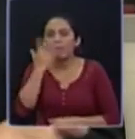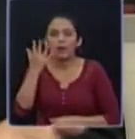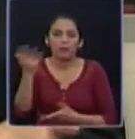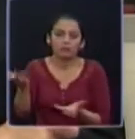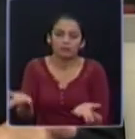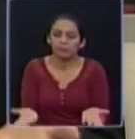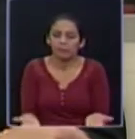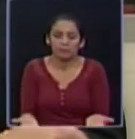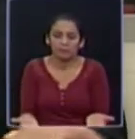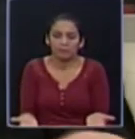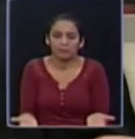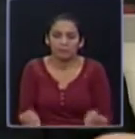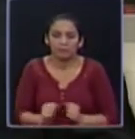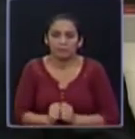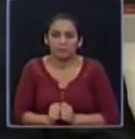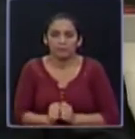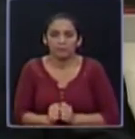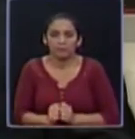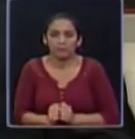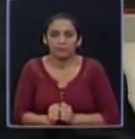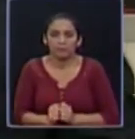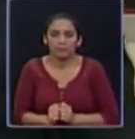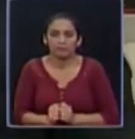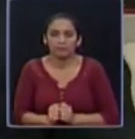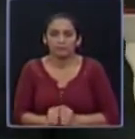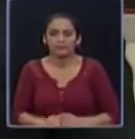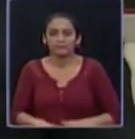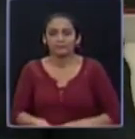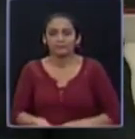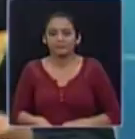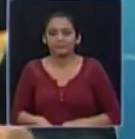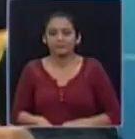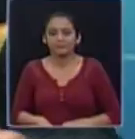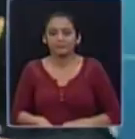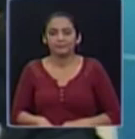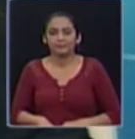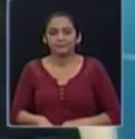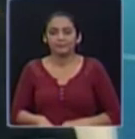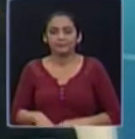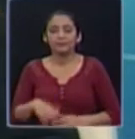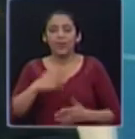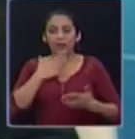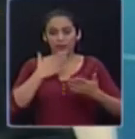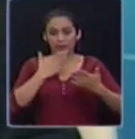los políticos lo importante es que se hable de ellos, ¿no? Muy bien, gracias, doctor.